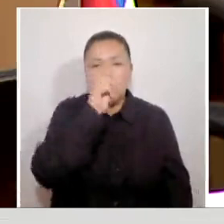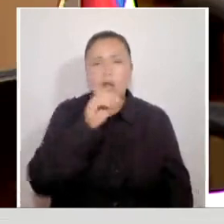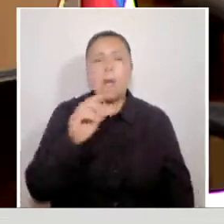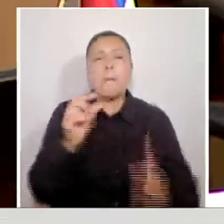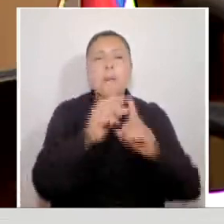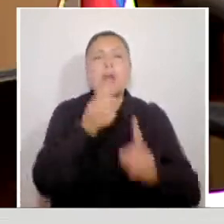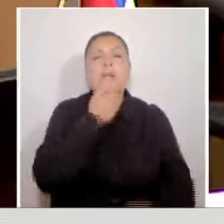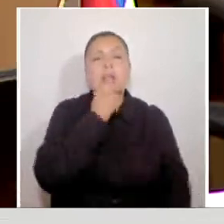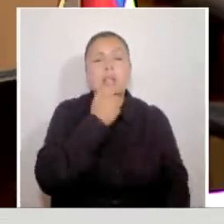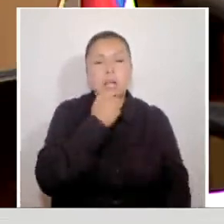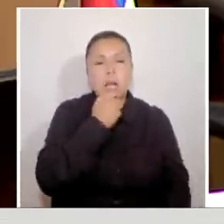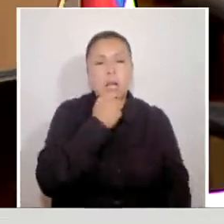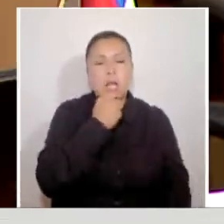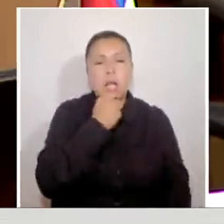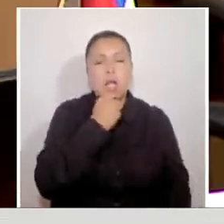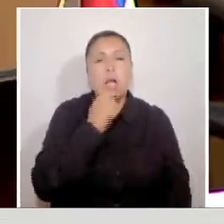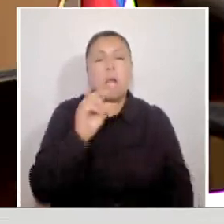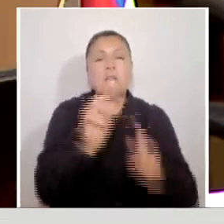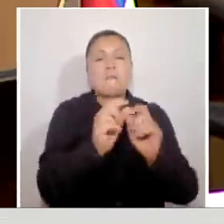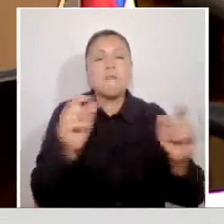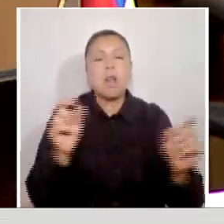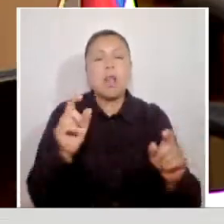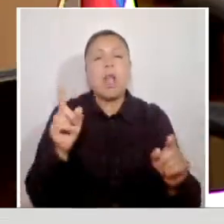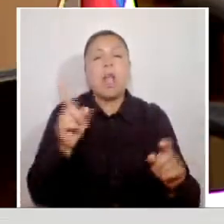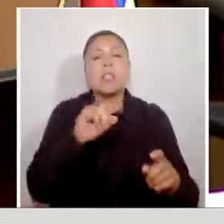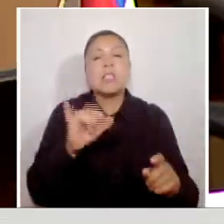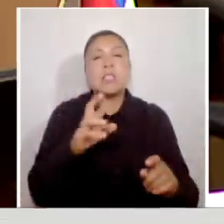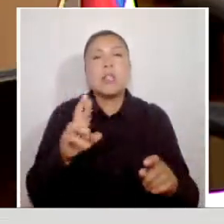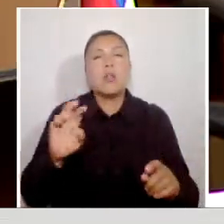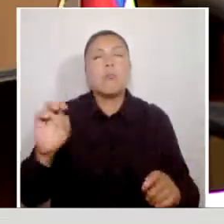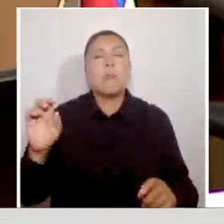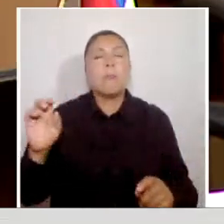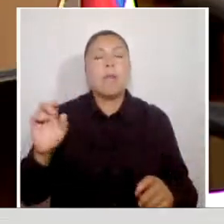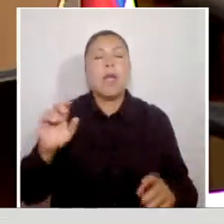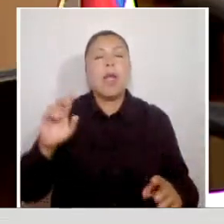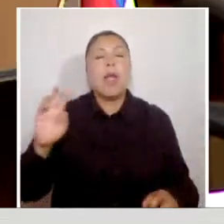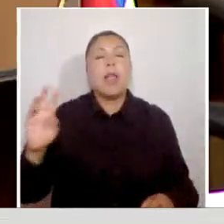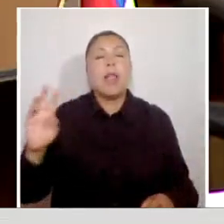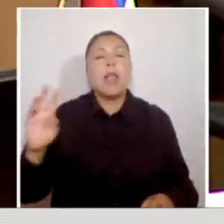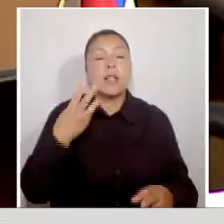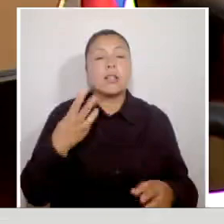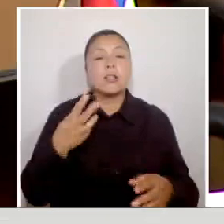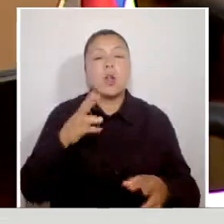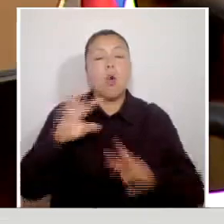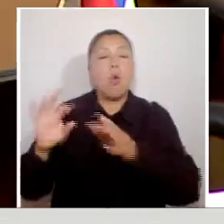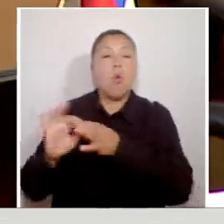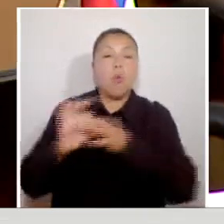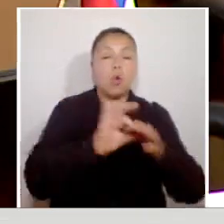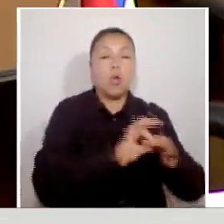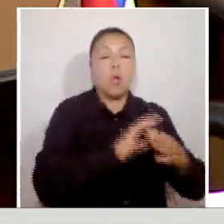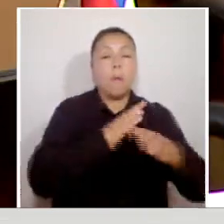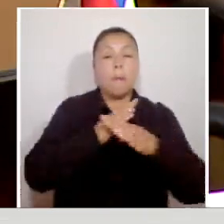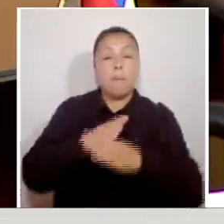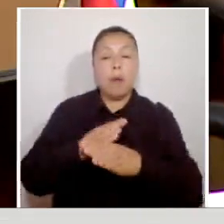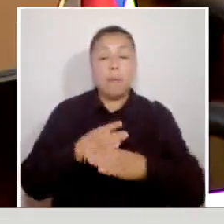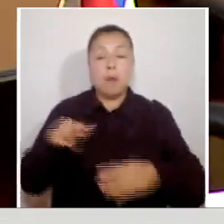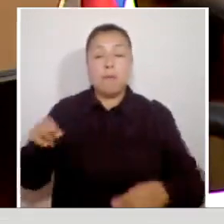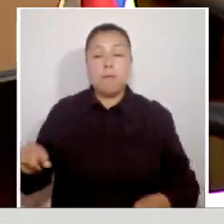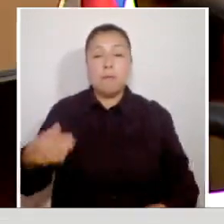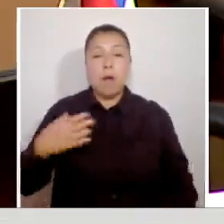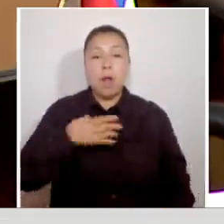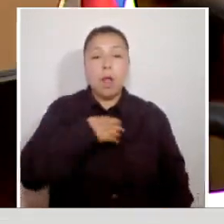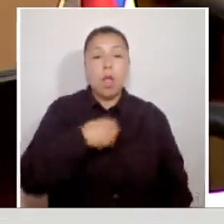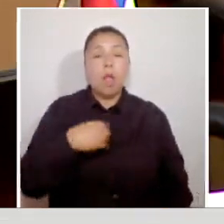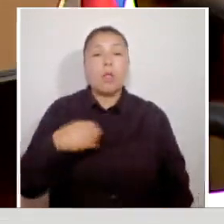el mbp o síndrome ficticio ceros ya que se fabrica una razón para privar a un niño de la presencia de uno de sus